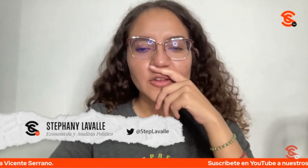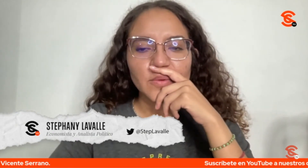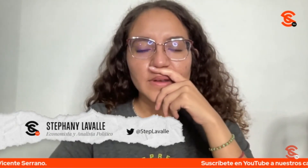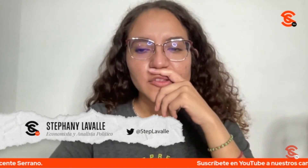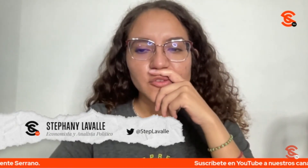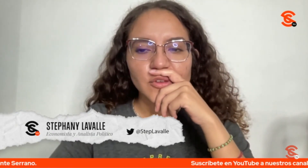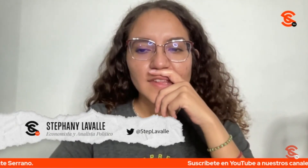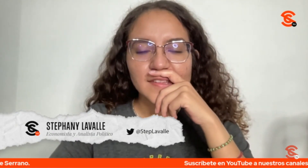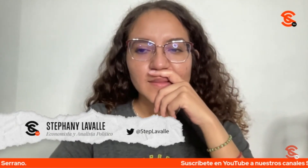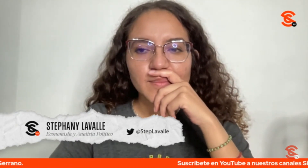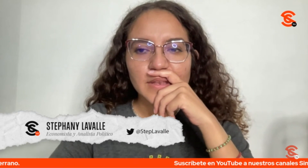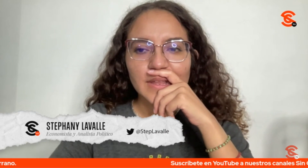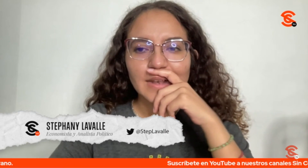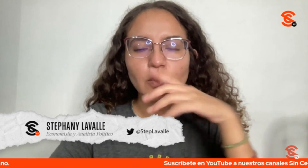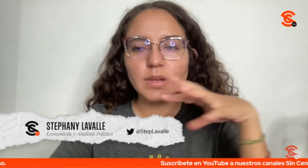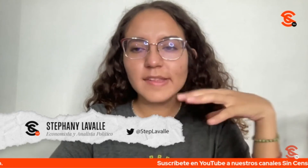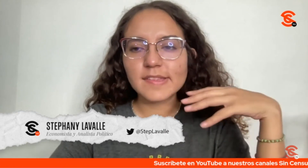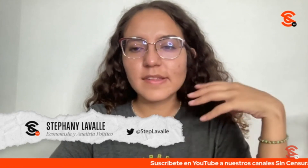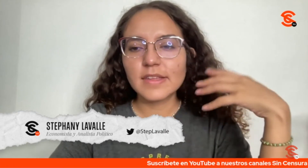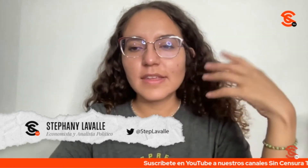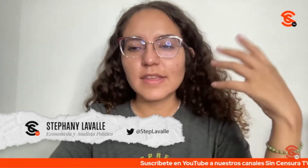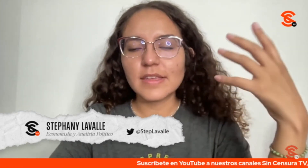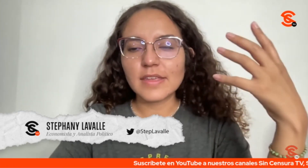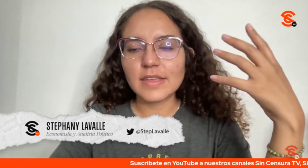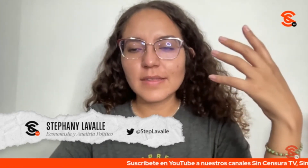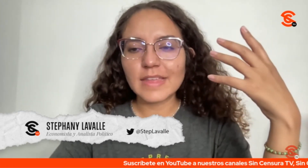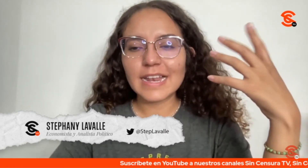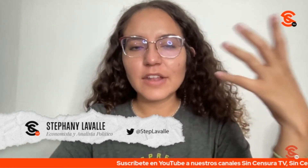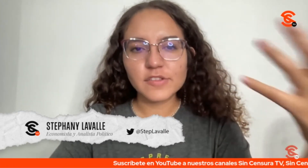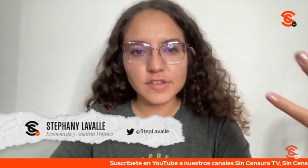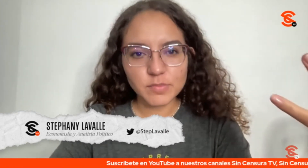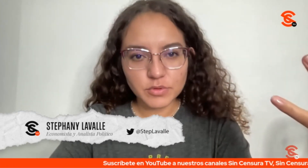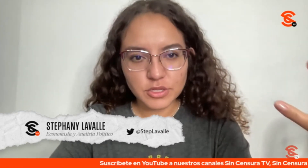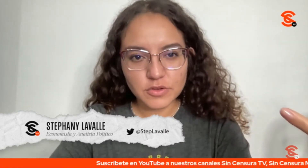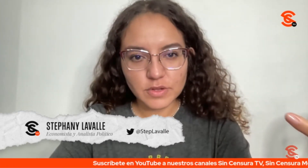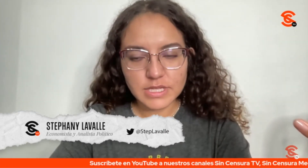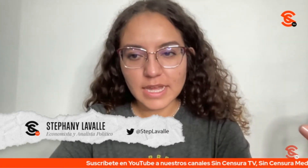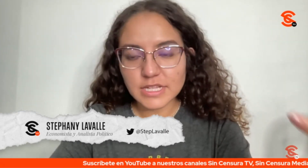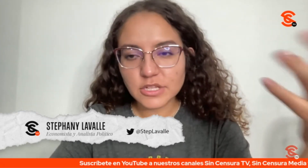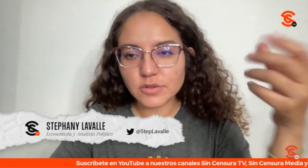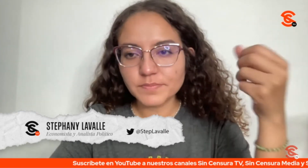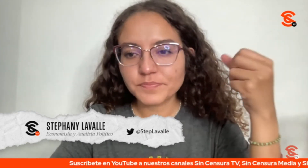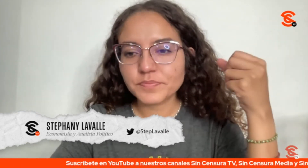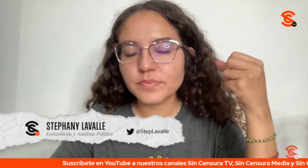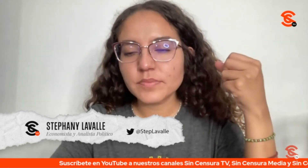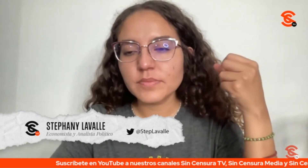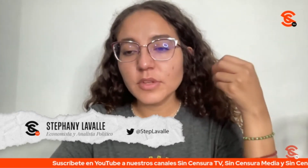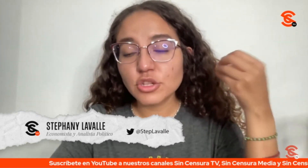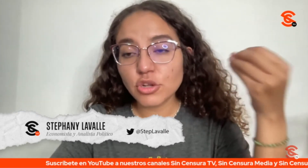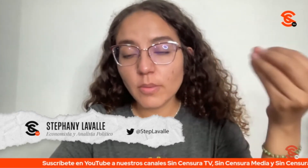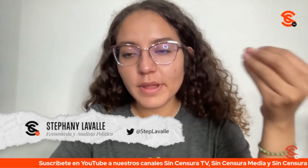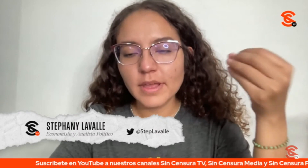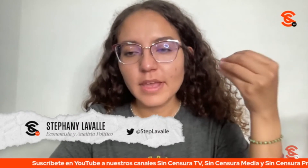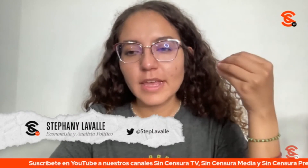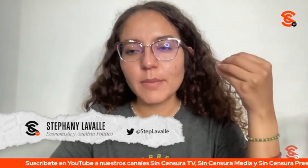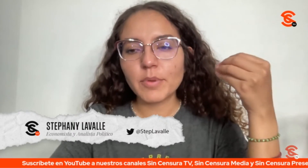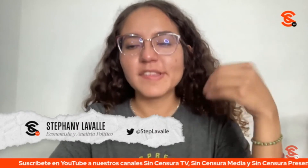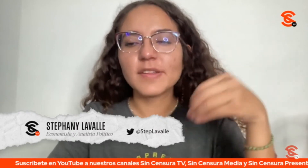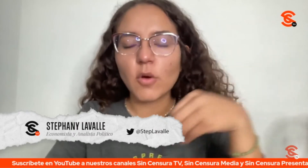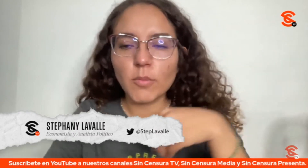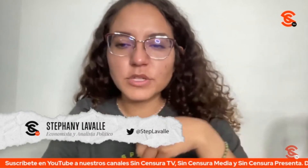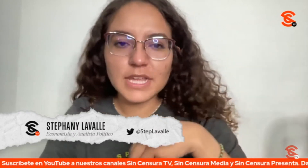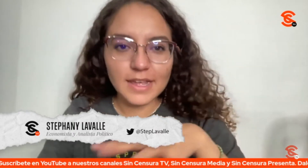Posteriormente, el secretario de Gobernación hace también algunas declaraciones posteriores a esto